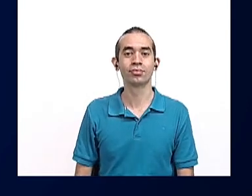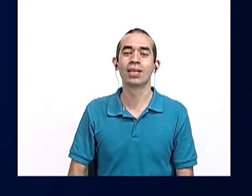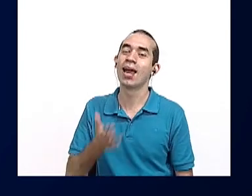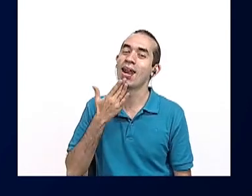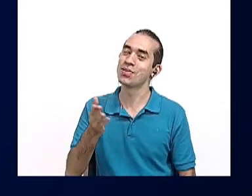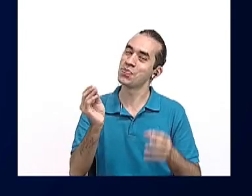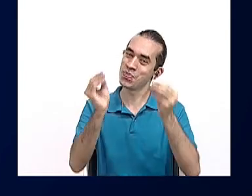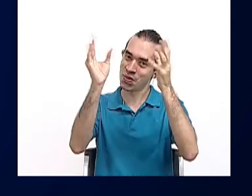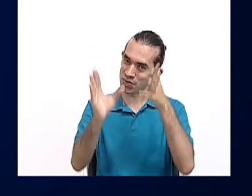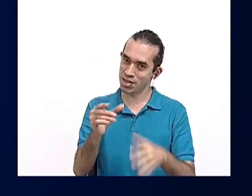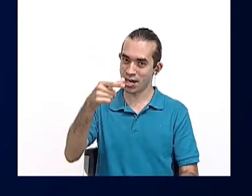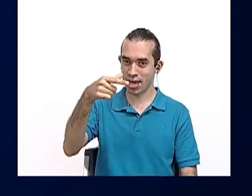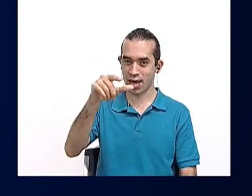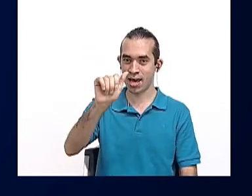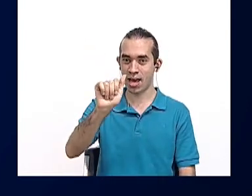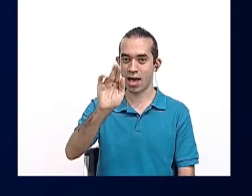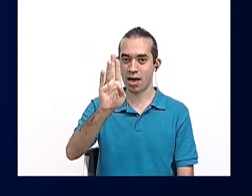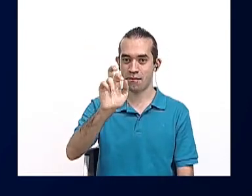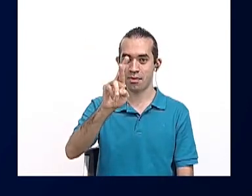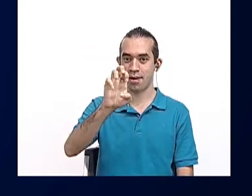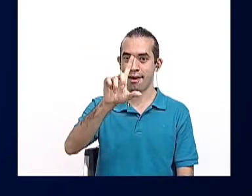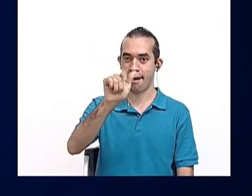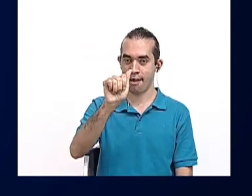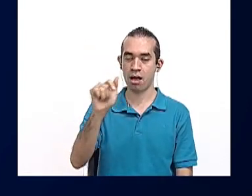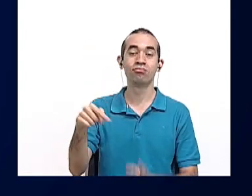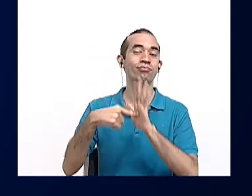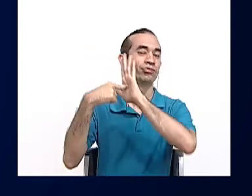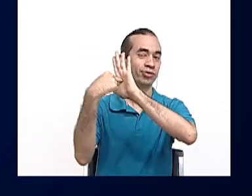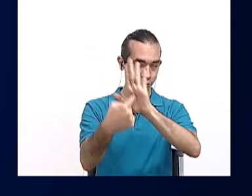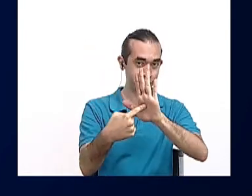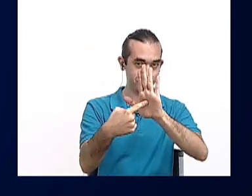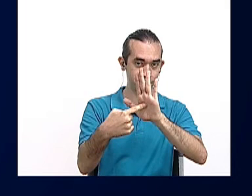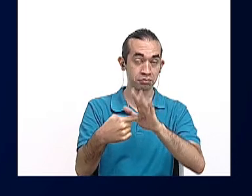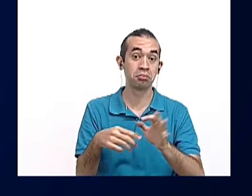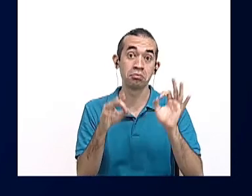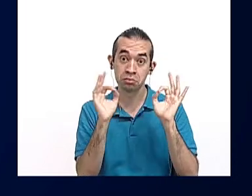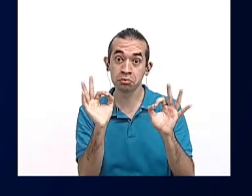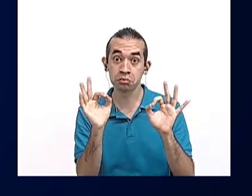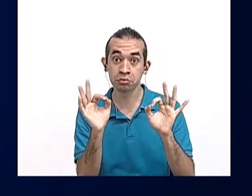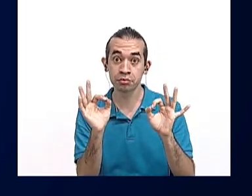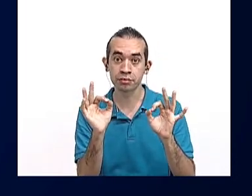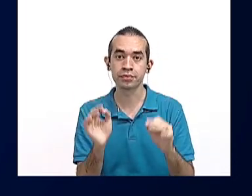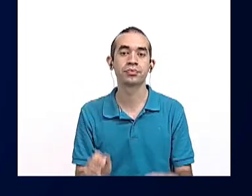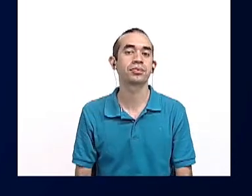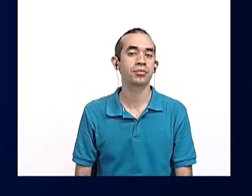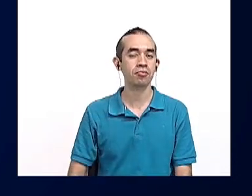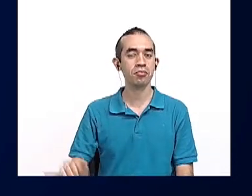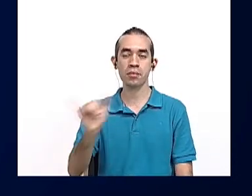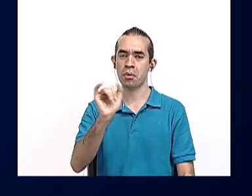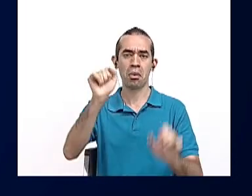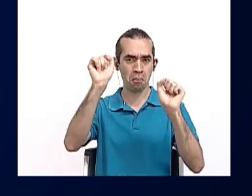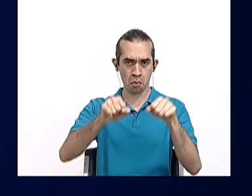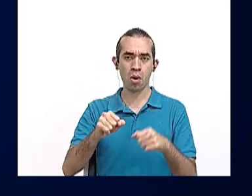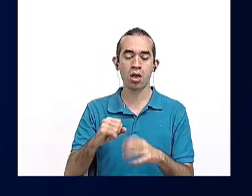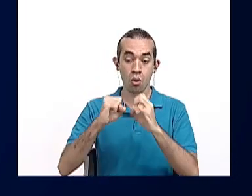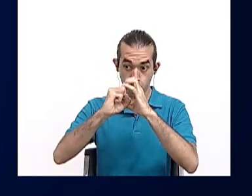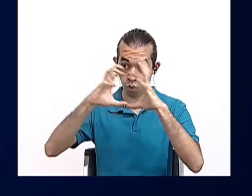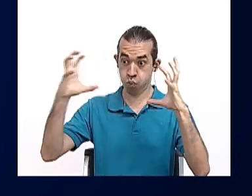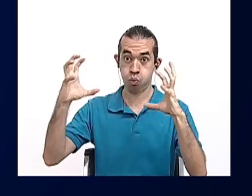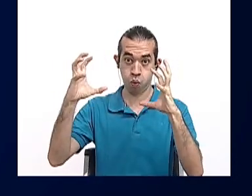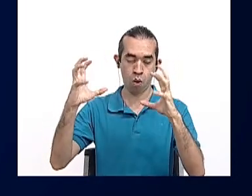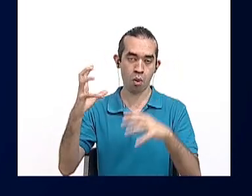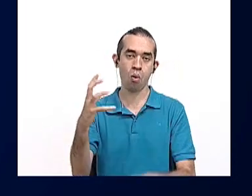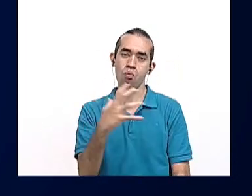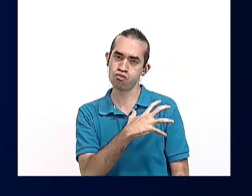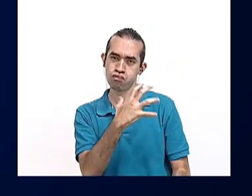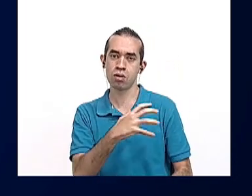Gracias a la profesora Gabriela por realizar esta demostración. ¿Qué les pareció? Lo mismo que podemos hacer con el globo, tratar de